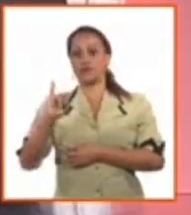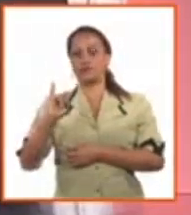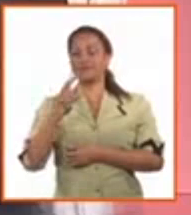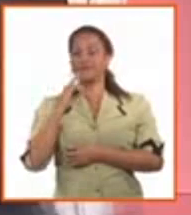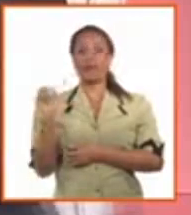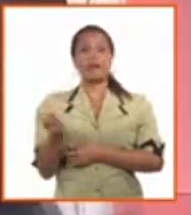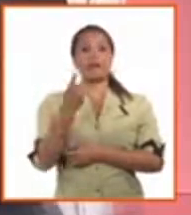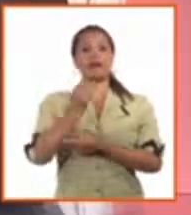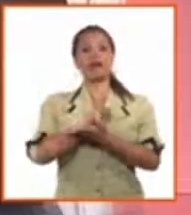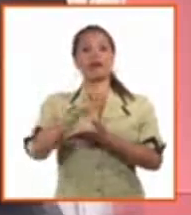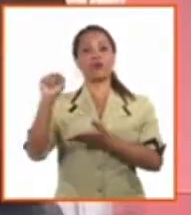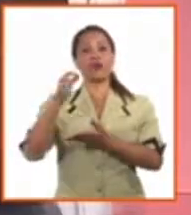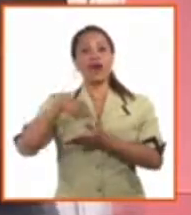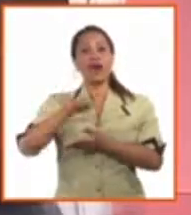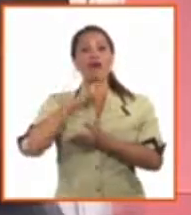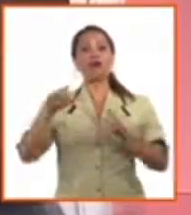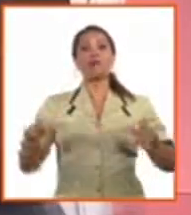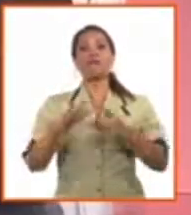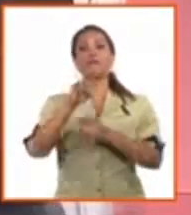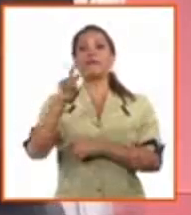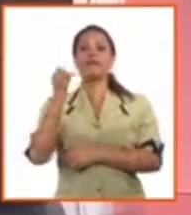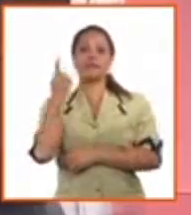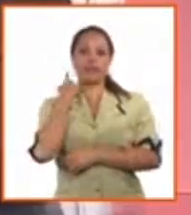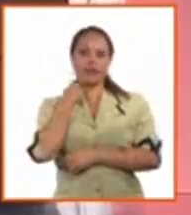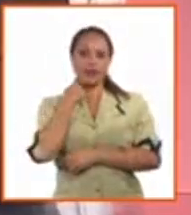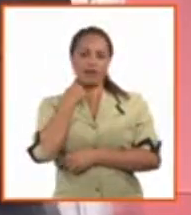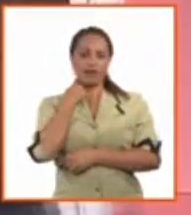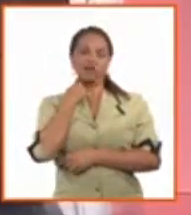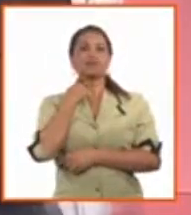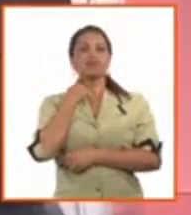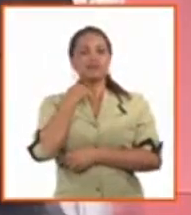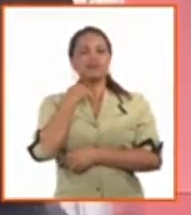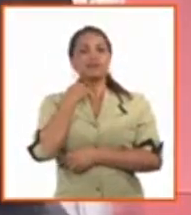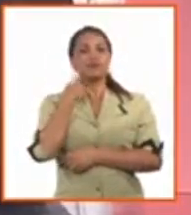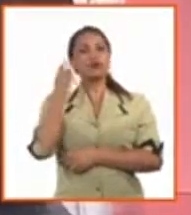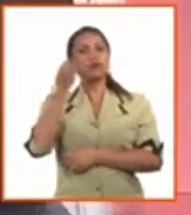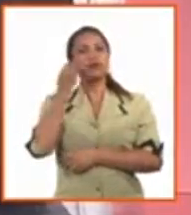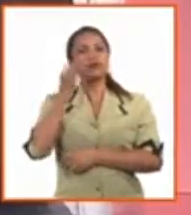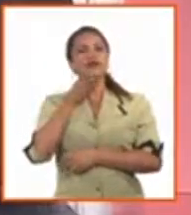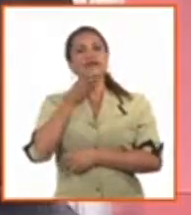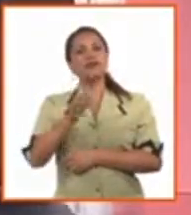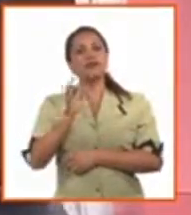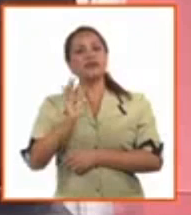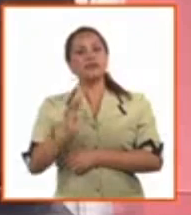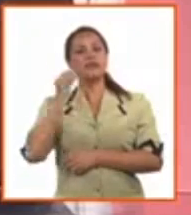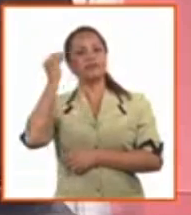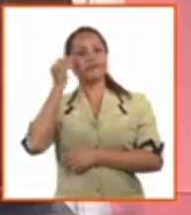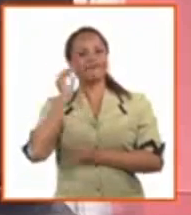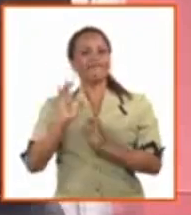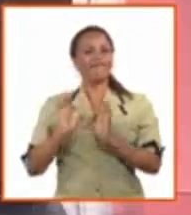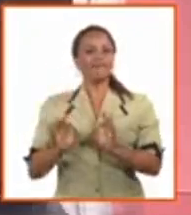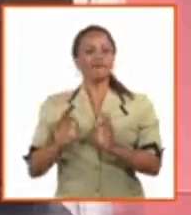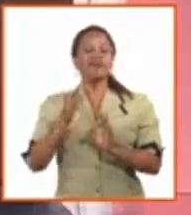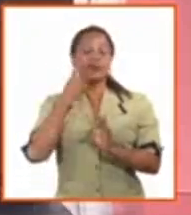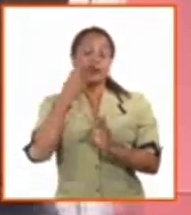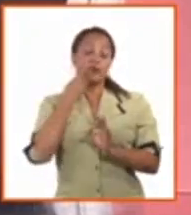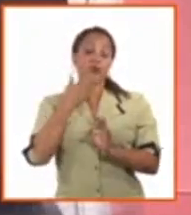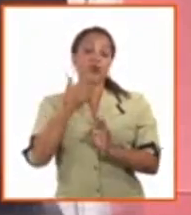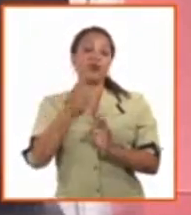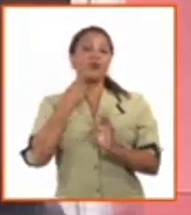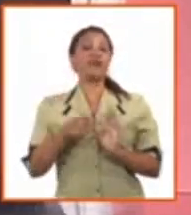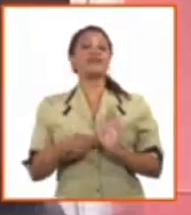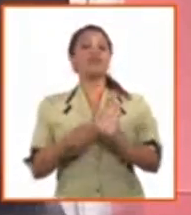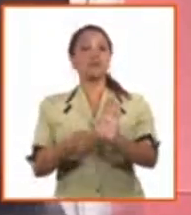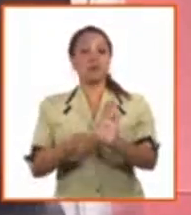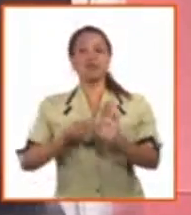y que vamos a cumplir 20 años próximamente y que bueno que es un sueño de fidel y que es muy bueno que se vea todo lo que ha podido ser